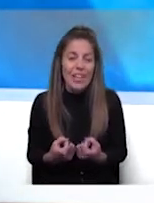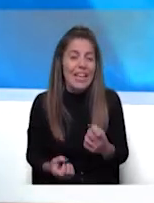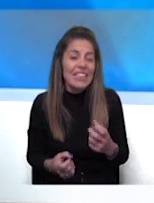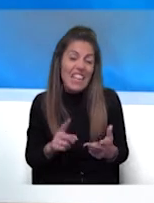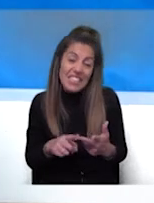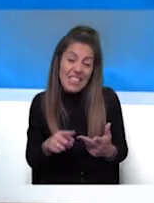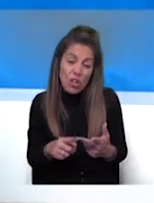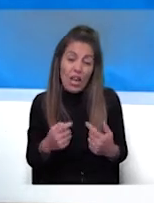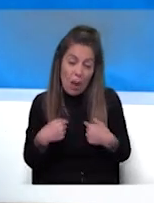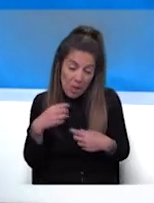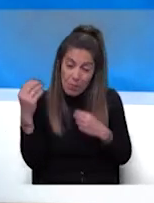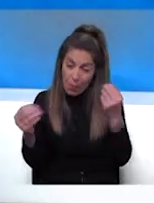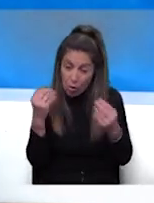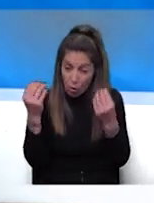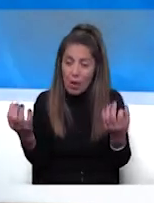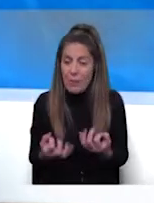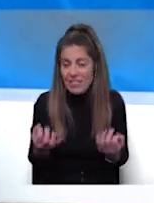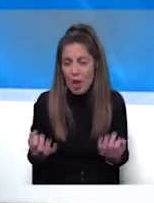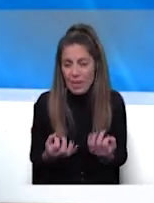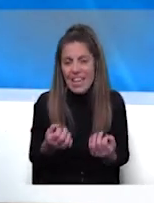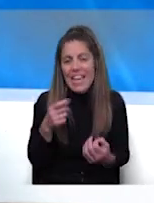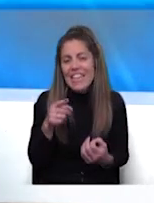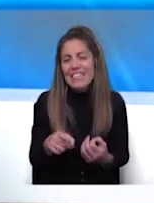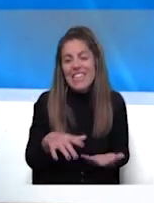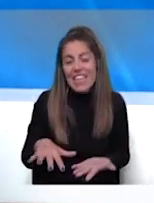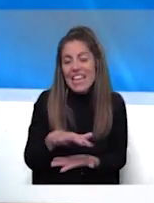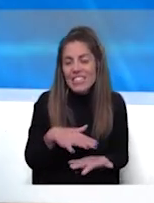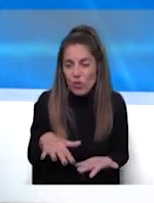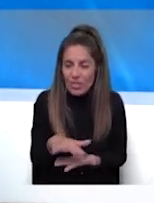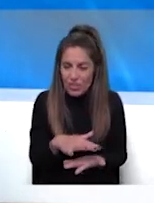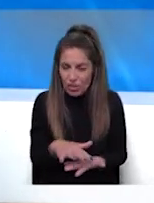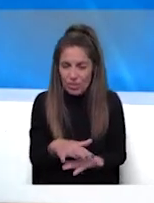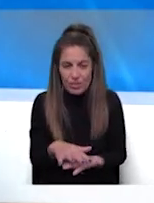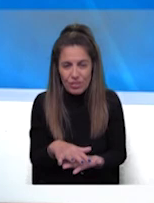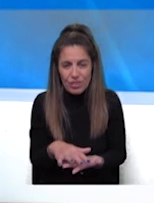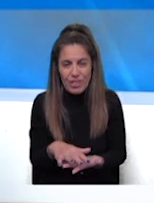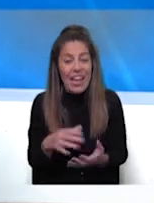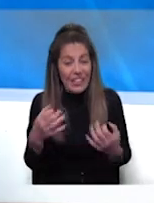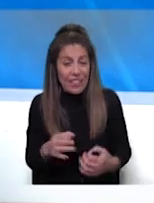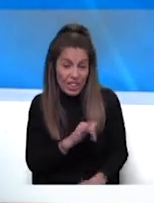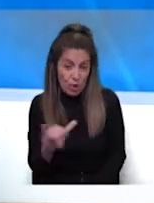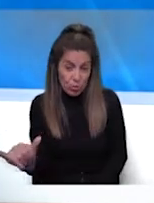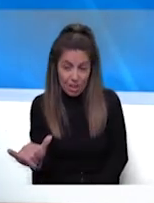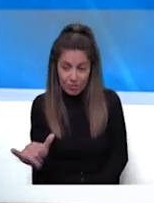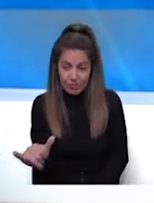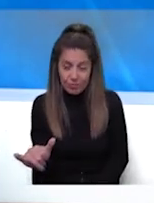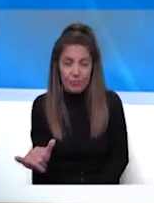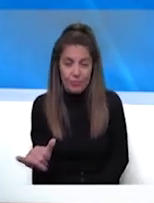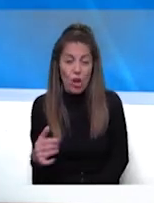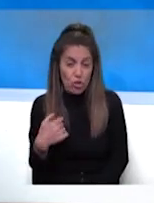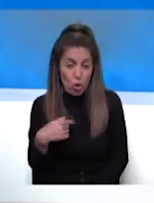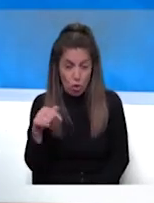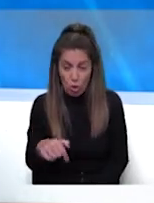tercera pata que a mí me preocupa especialmente es, si esa es la situación, está bien denunciar. Y yo